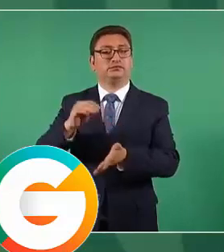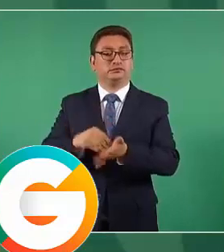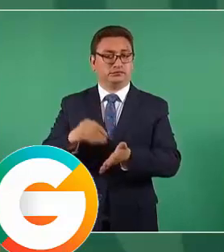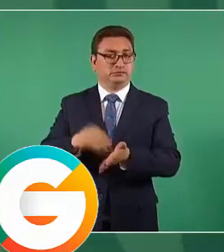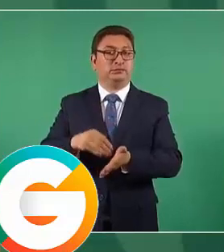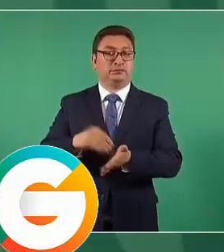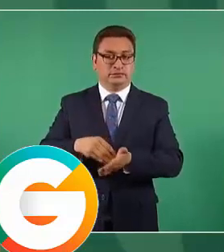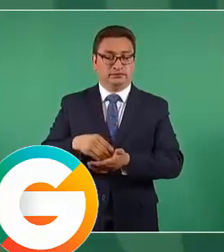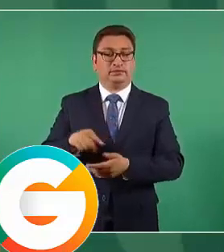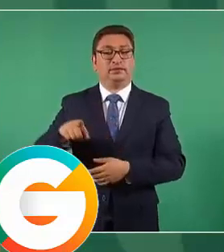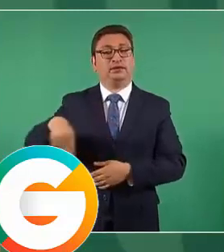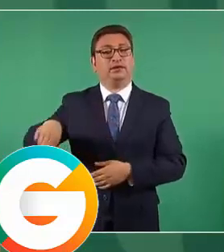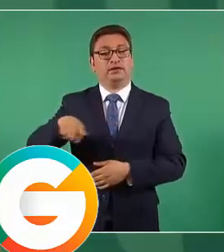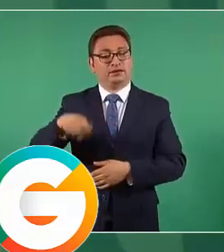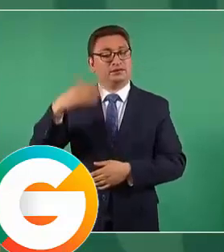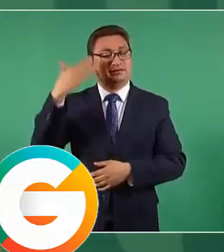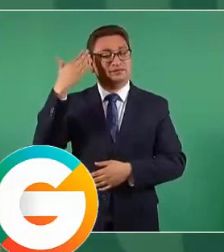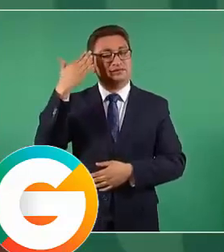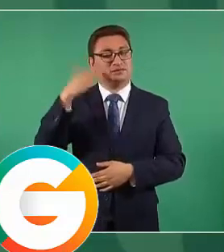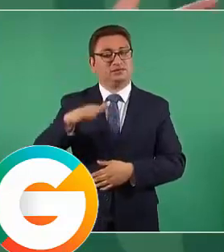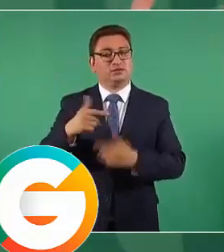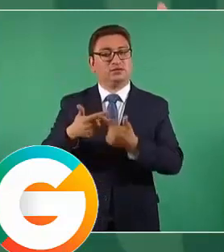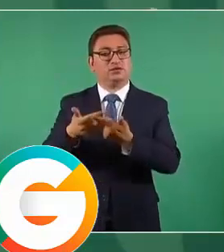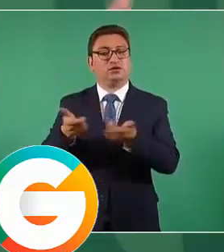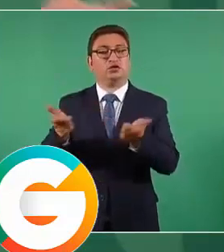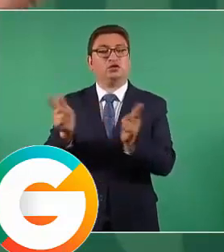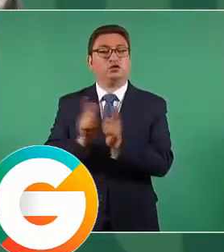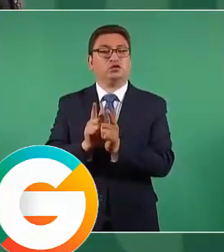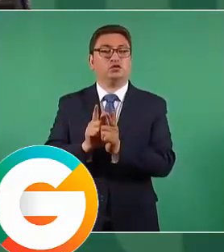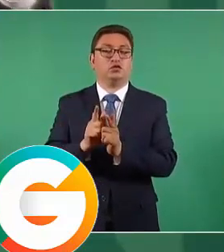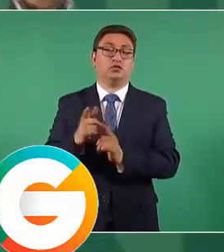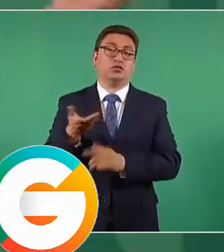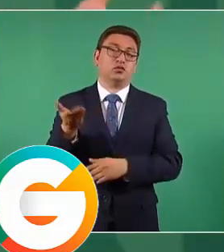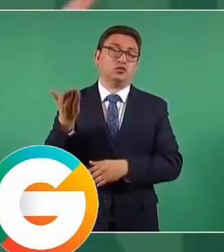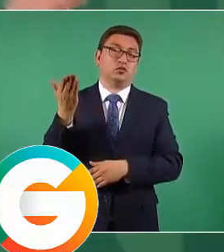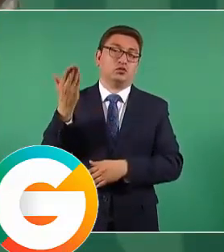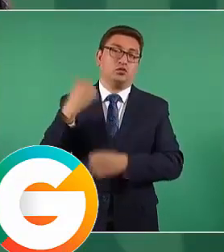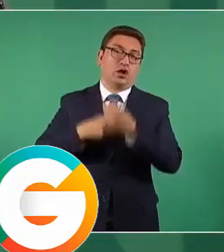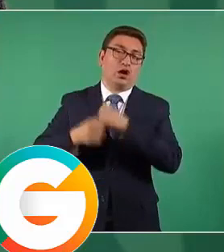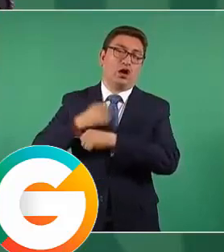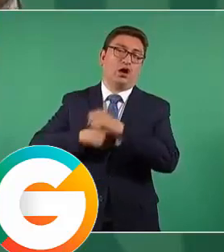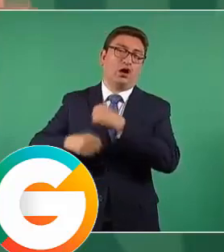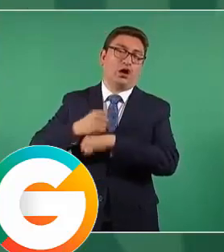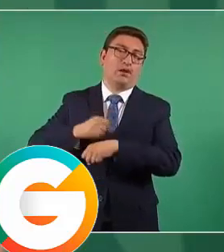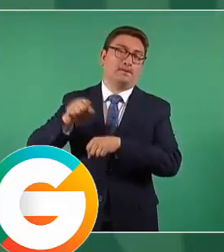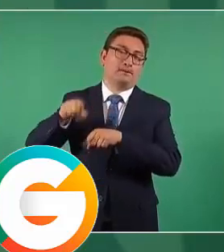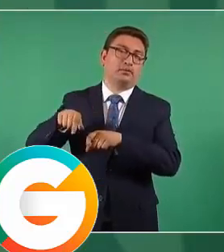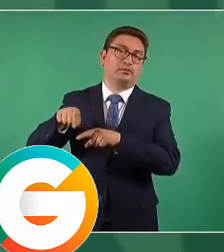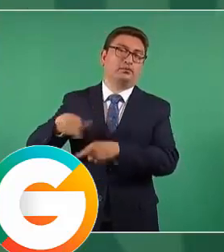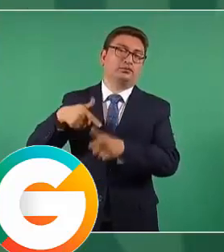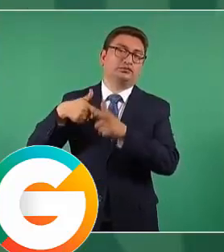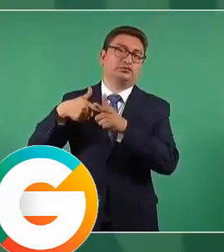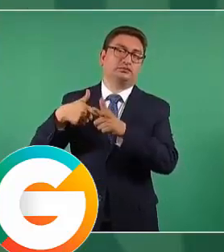como sabemos, vienen también de tiempo atrás